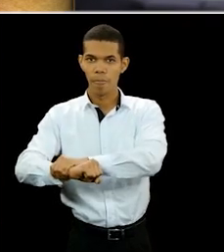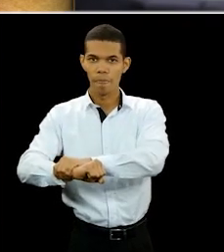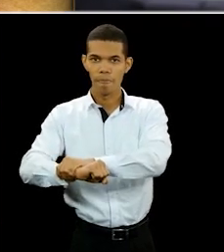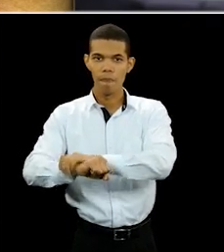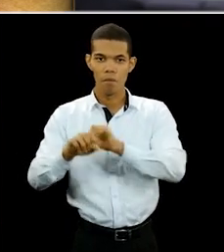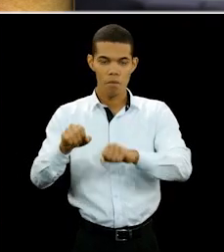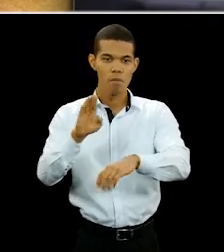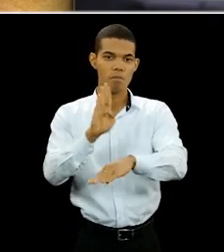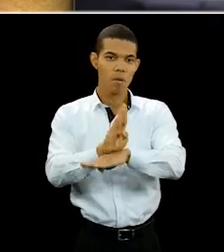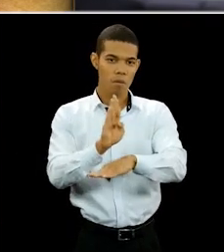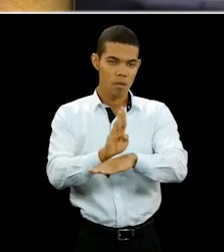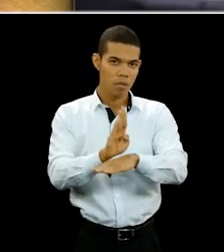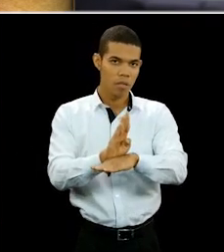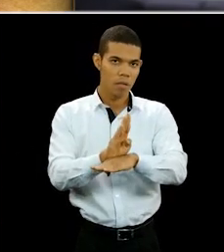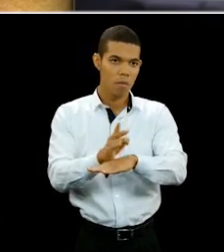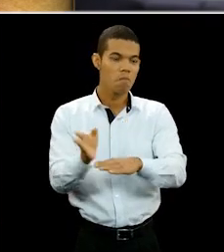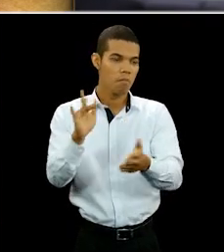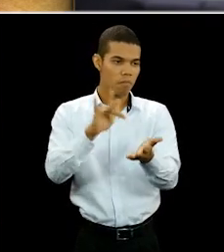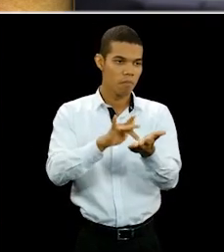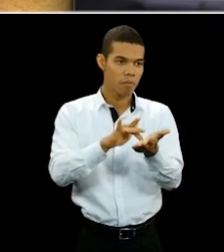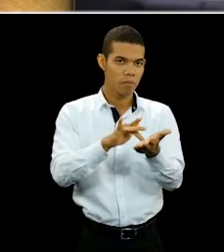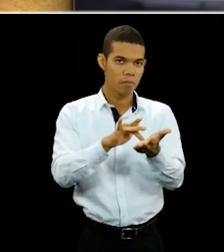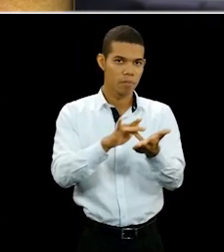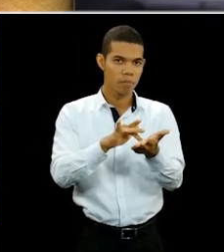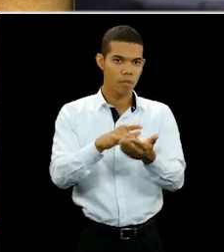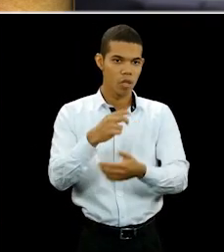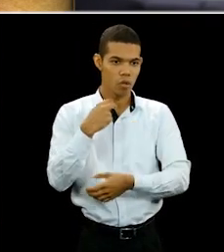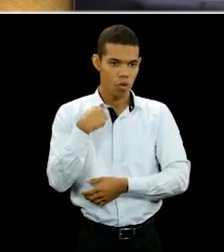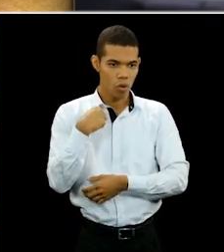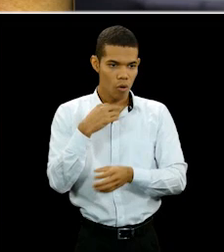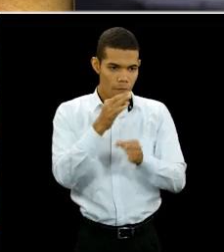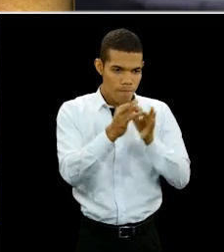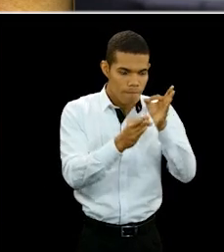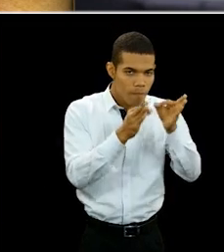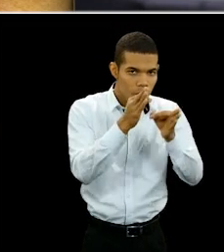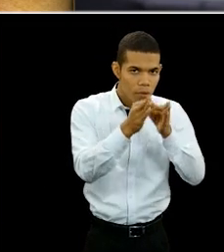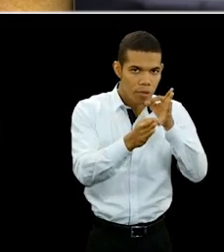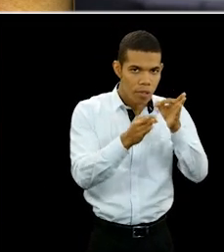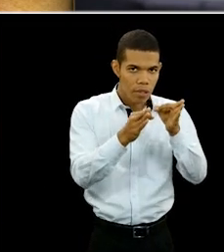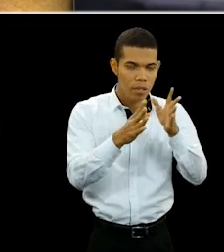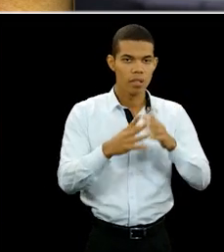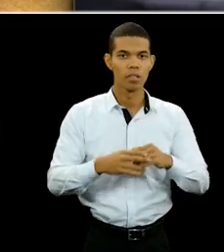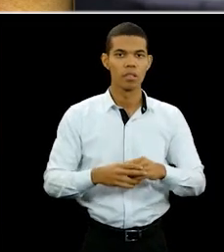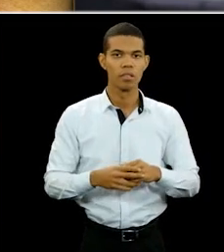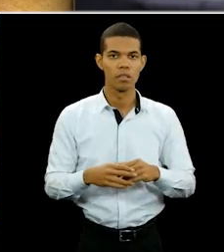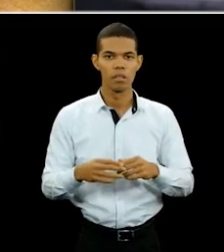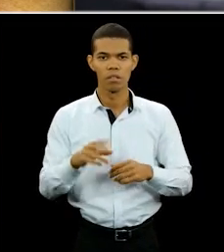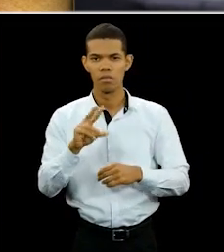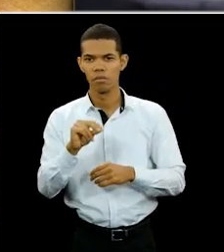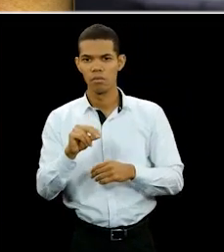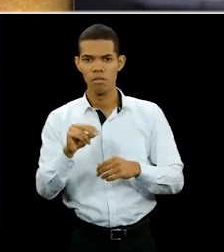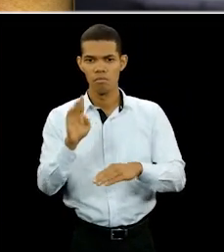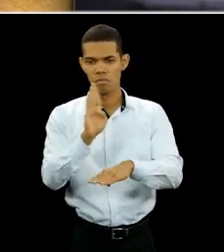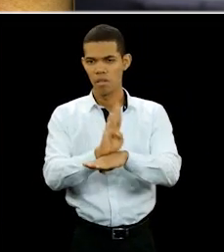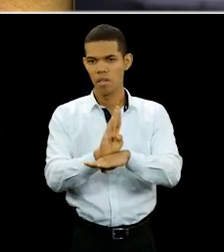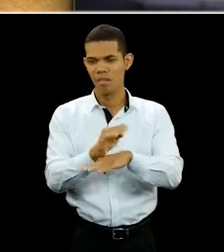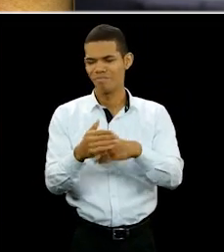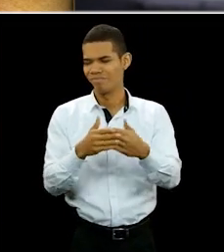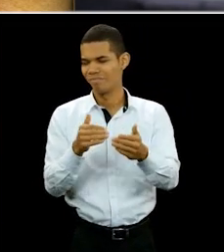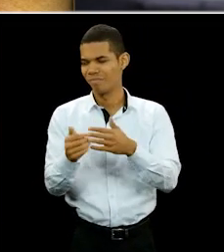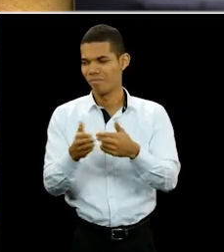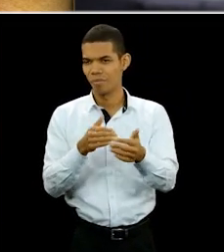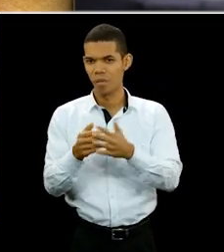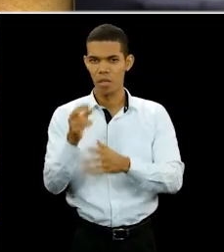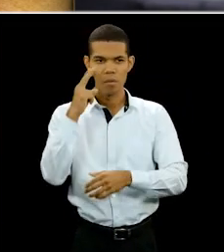Babilonia Ven y yo velaré por ti pero si no te parece bien venir conmigo a Babilonia déjalo Mira toda la